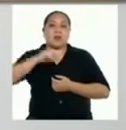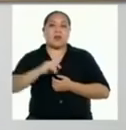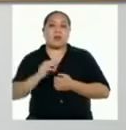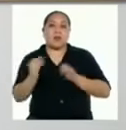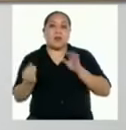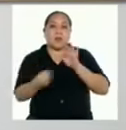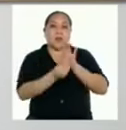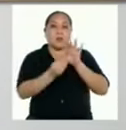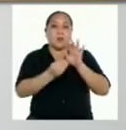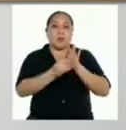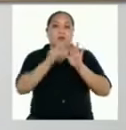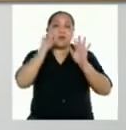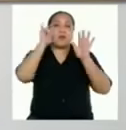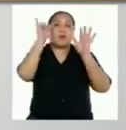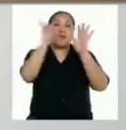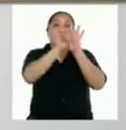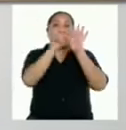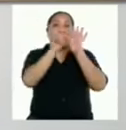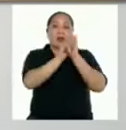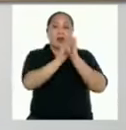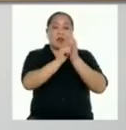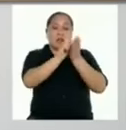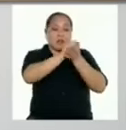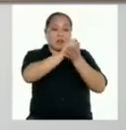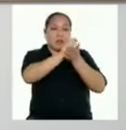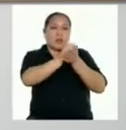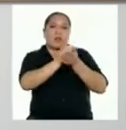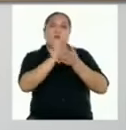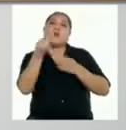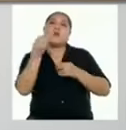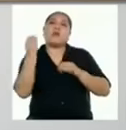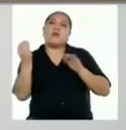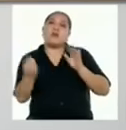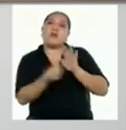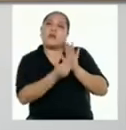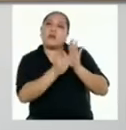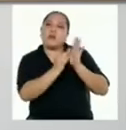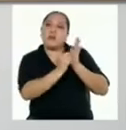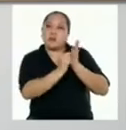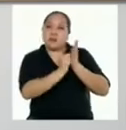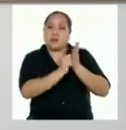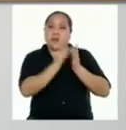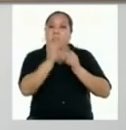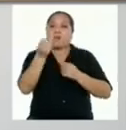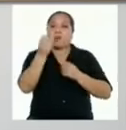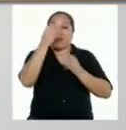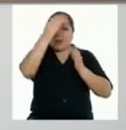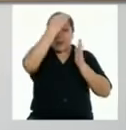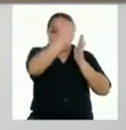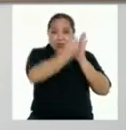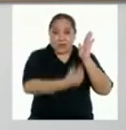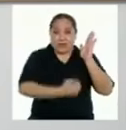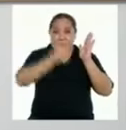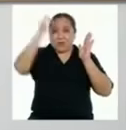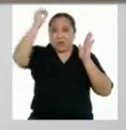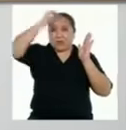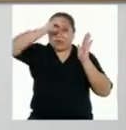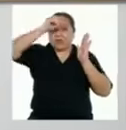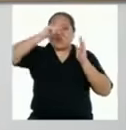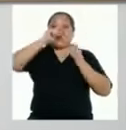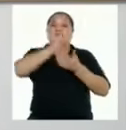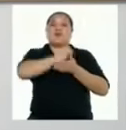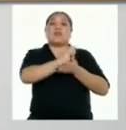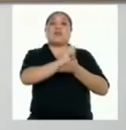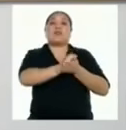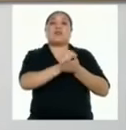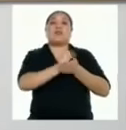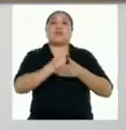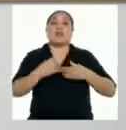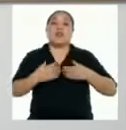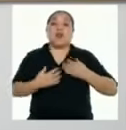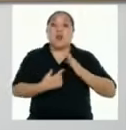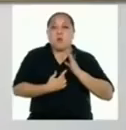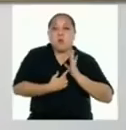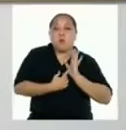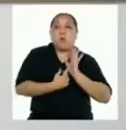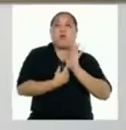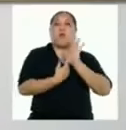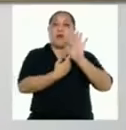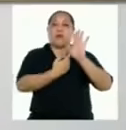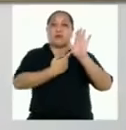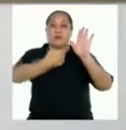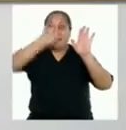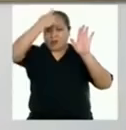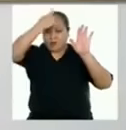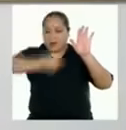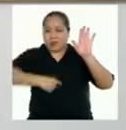incorporó su imagen al texto. ¿Por qué lo hizo? Porque el artículo de opinión es un texto que expresa lo